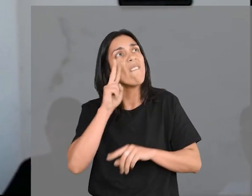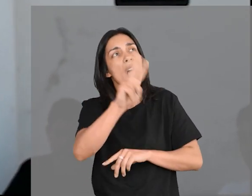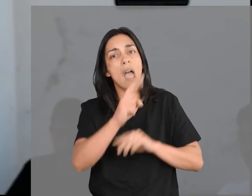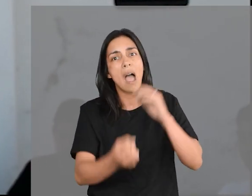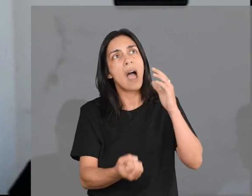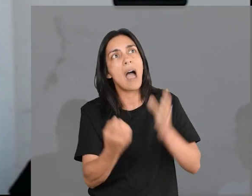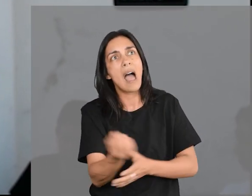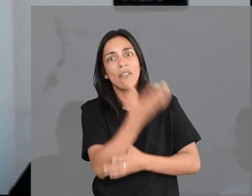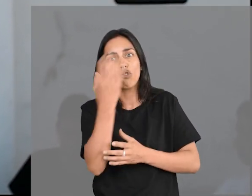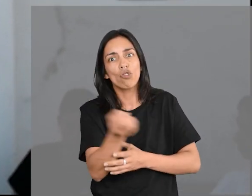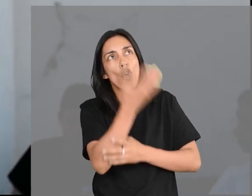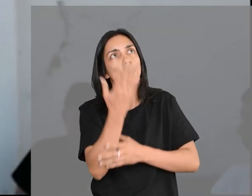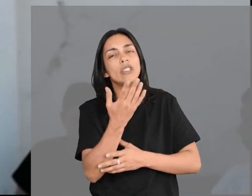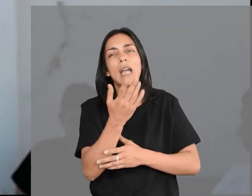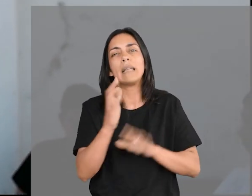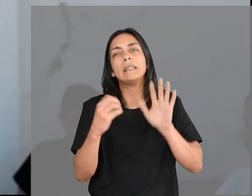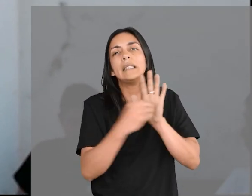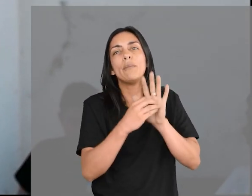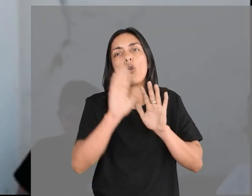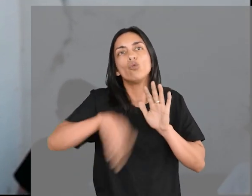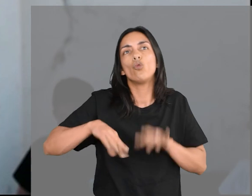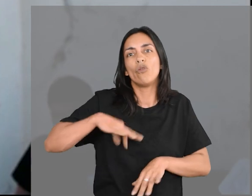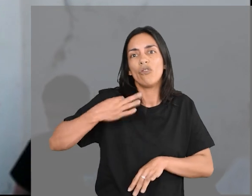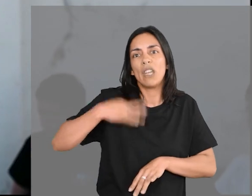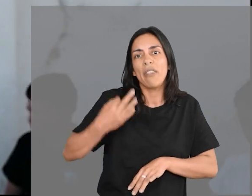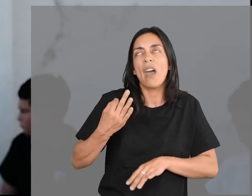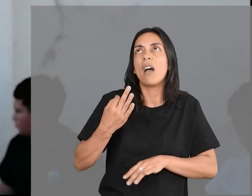que representa la vida también, apuntando para arriba.